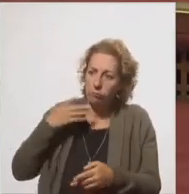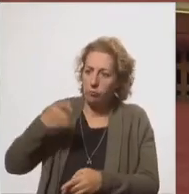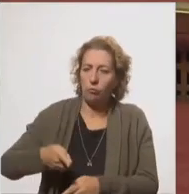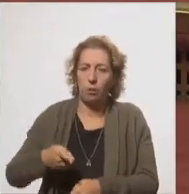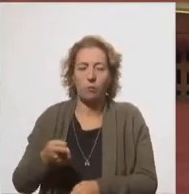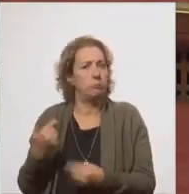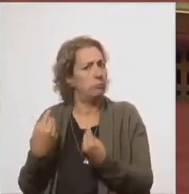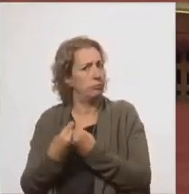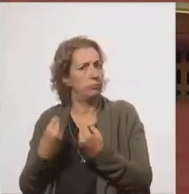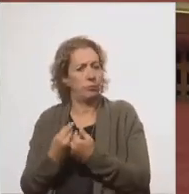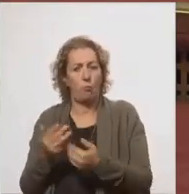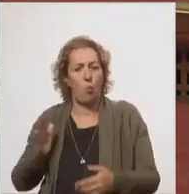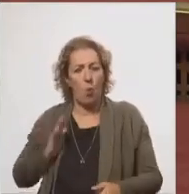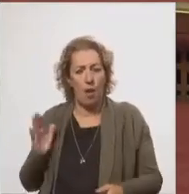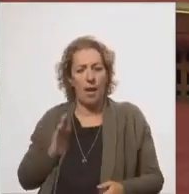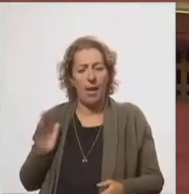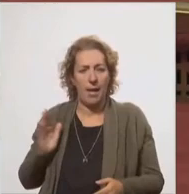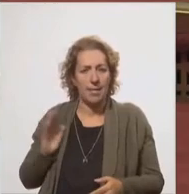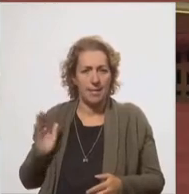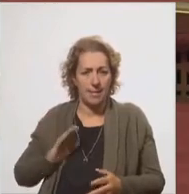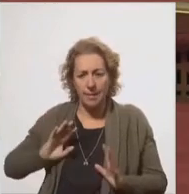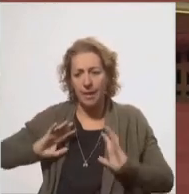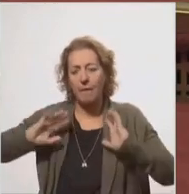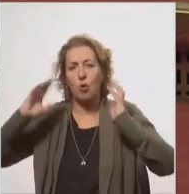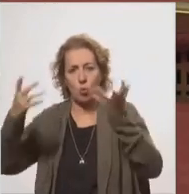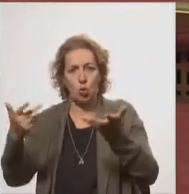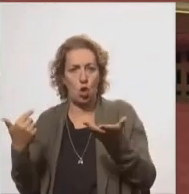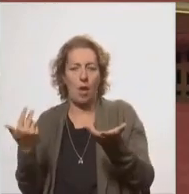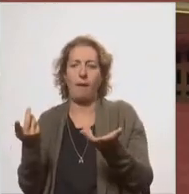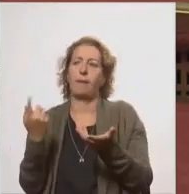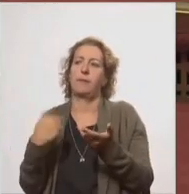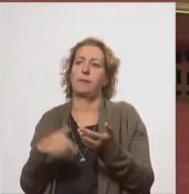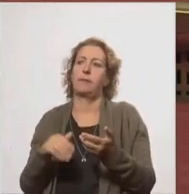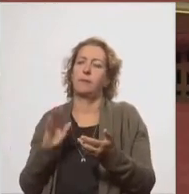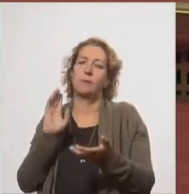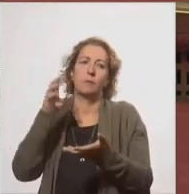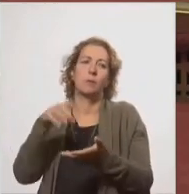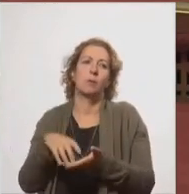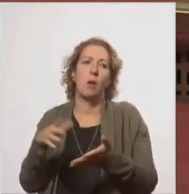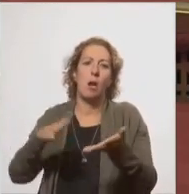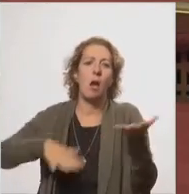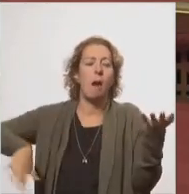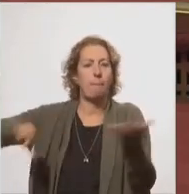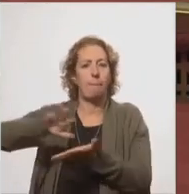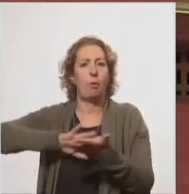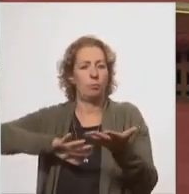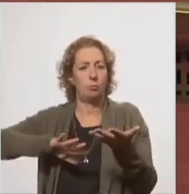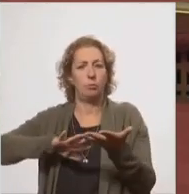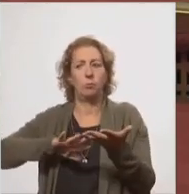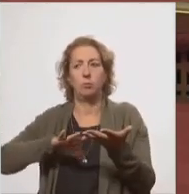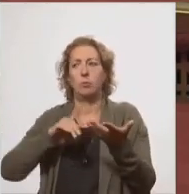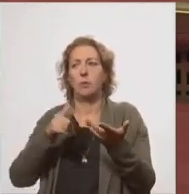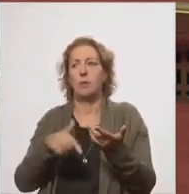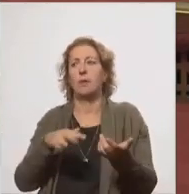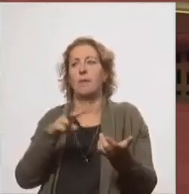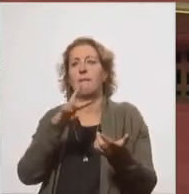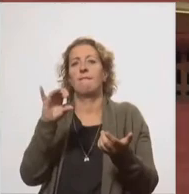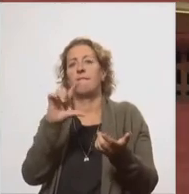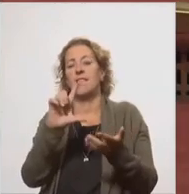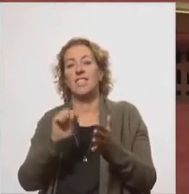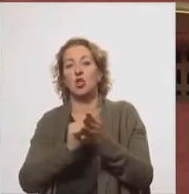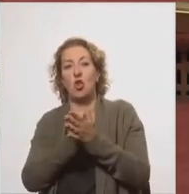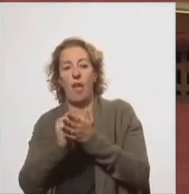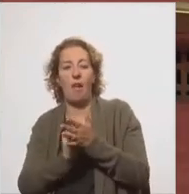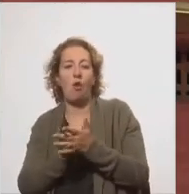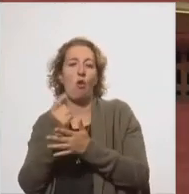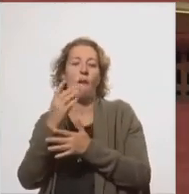mujeres revolucionarias que marcaron con acciones el campo popular en un momento de ruptura del orden colonial. En Villa Soriano, Isabel